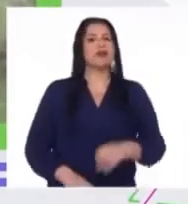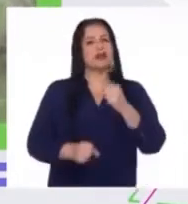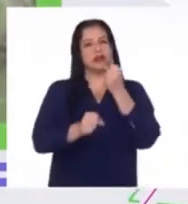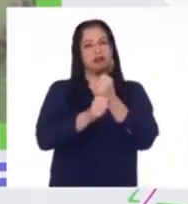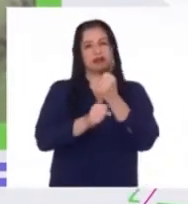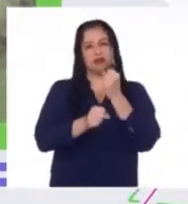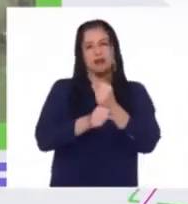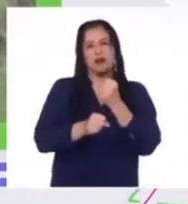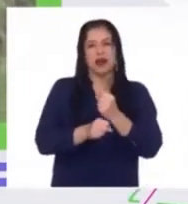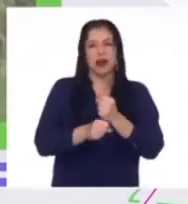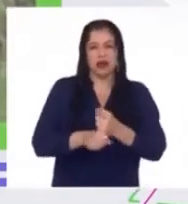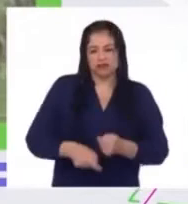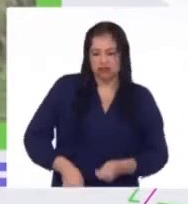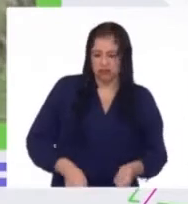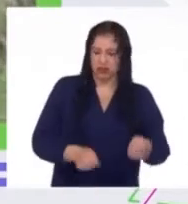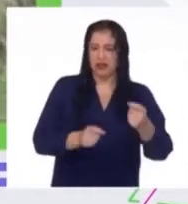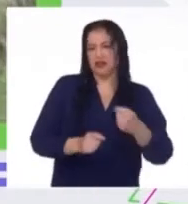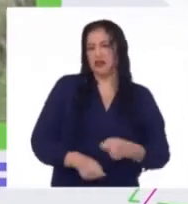trabajar en la chacra.